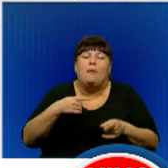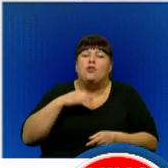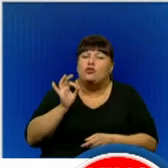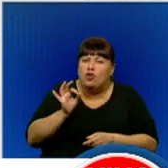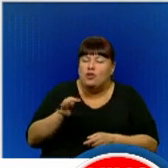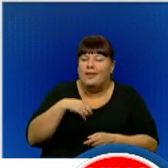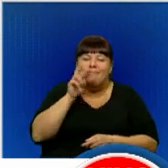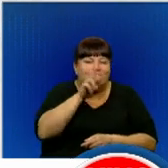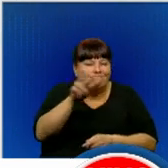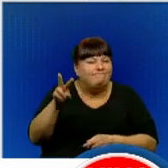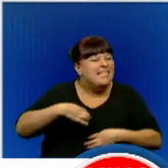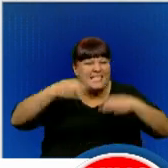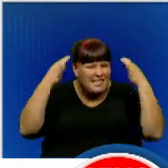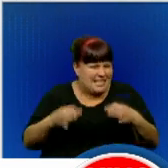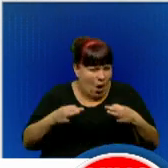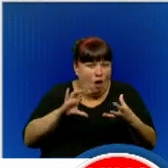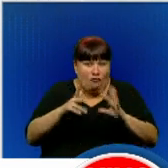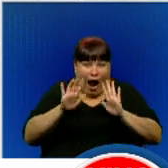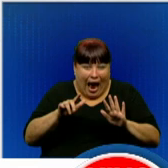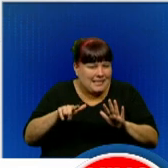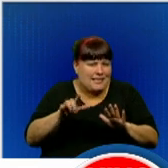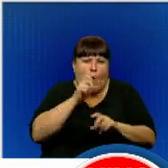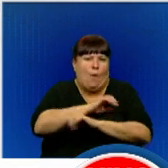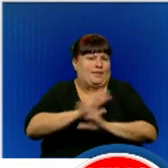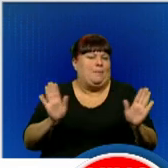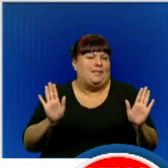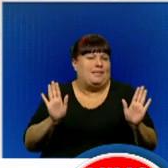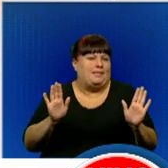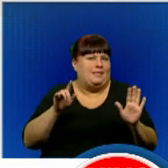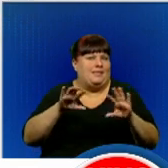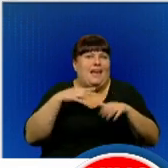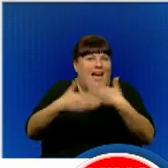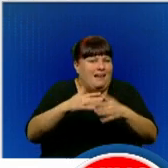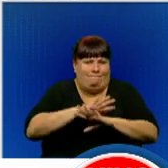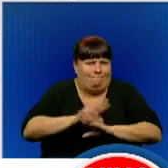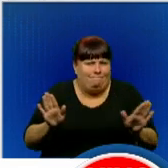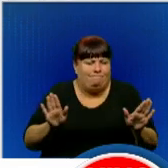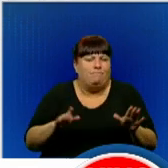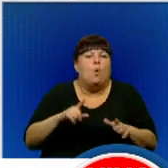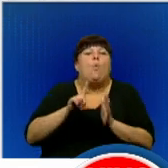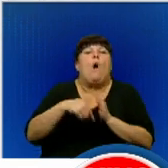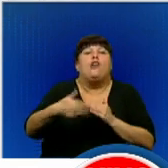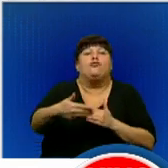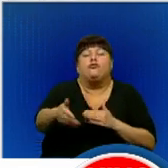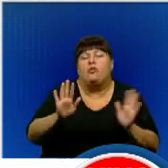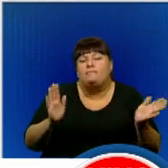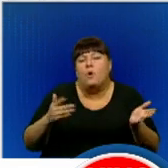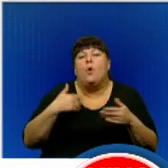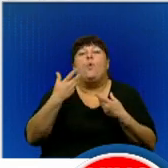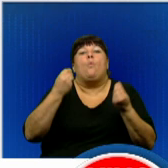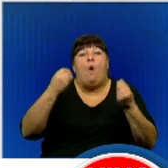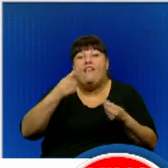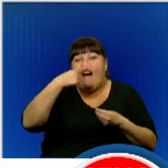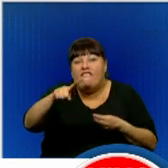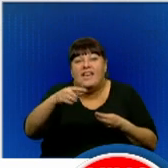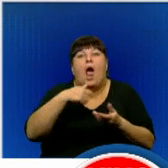veo y estoy convencido que así como está no aguanto más no aguanta más cuánto dura y cuánto de final